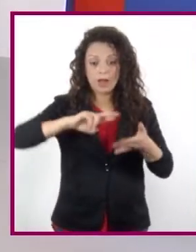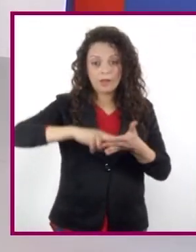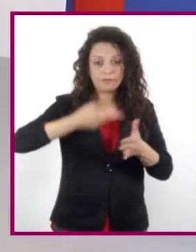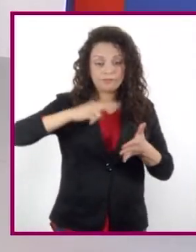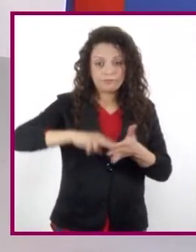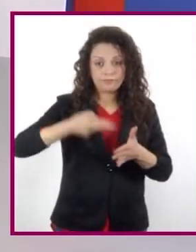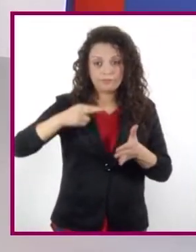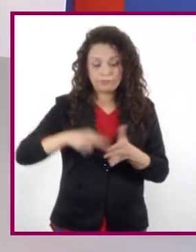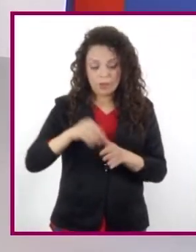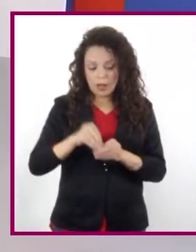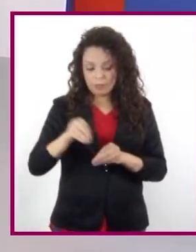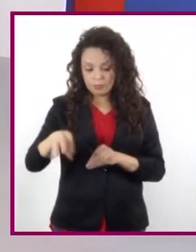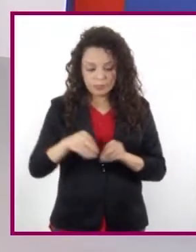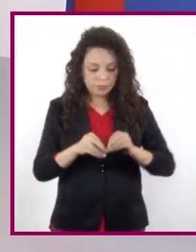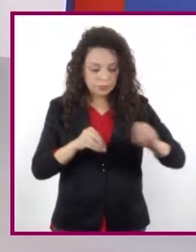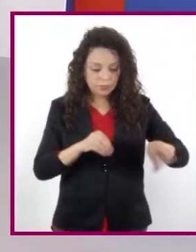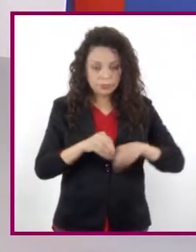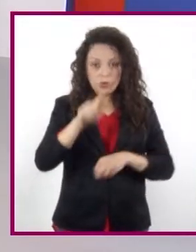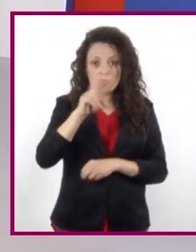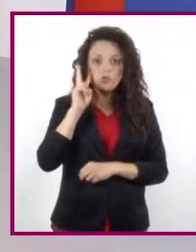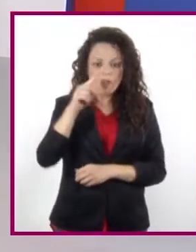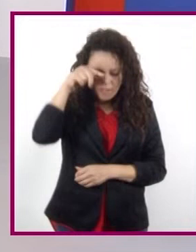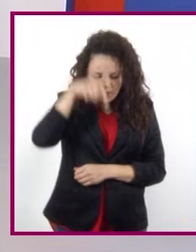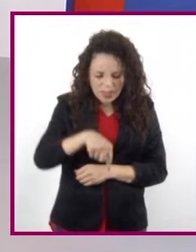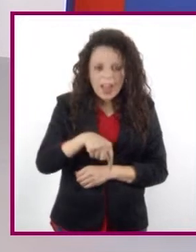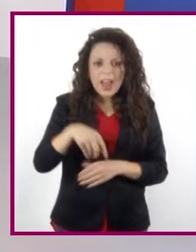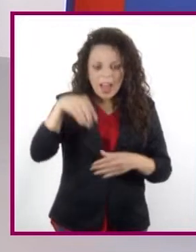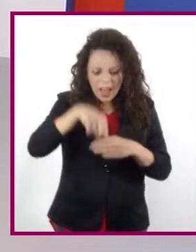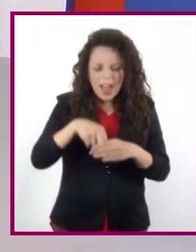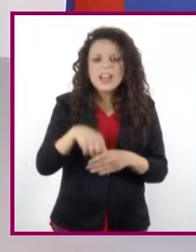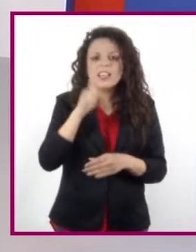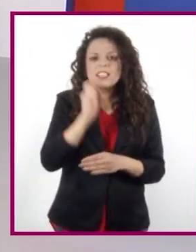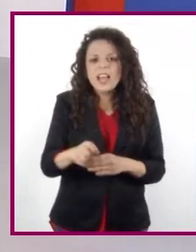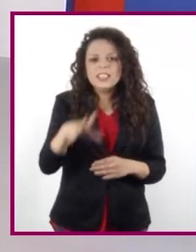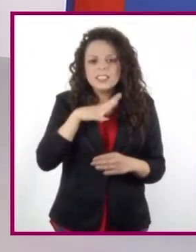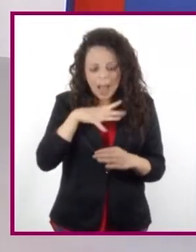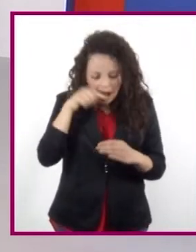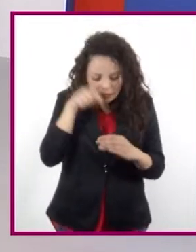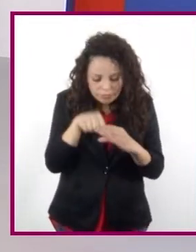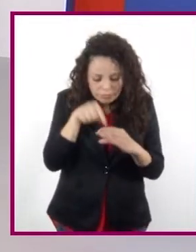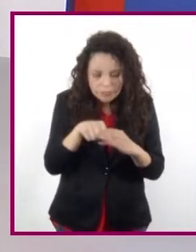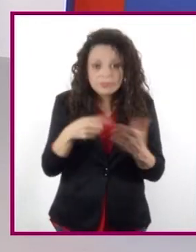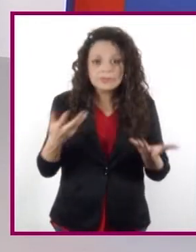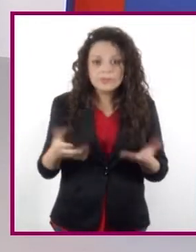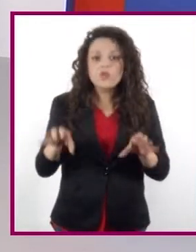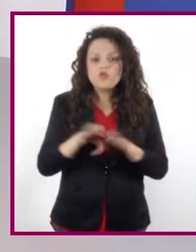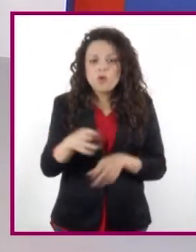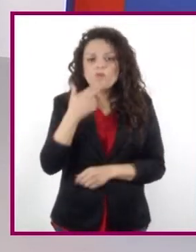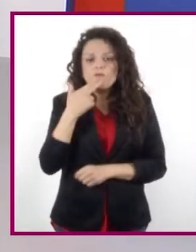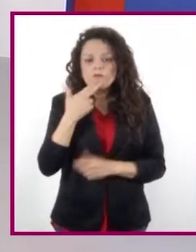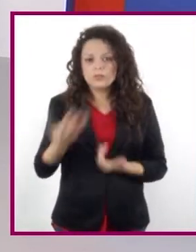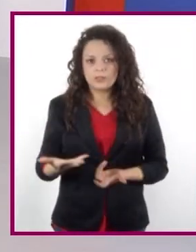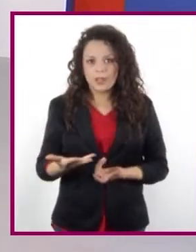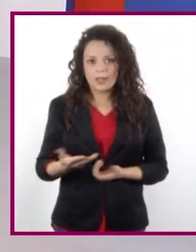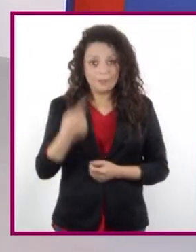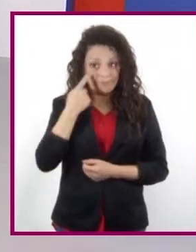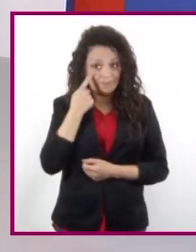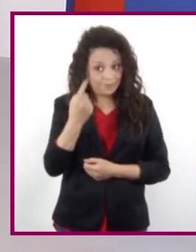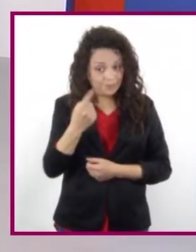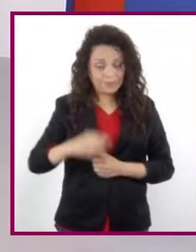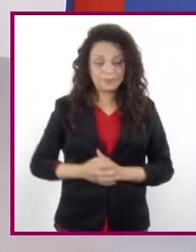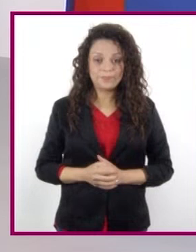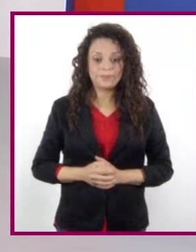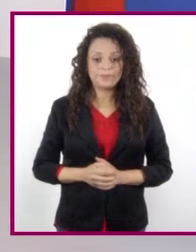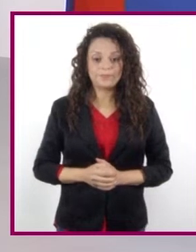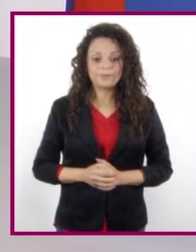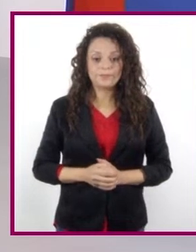de cómo está constituido por dentro, cómo están unidas sus partes y qué función tienen en el todo. No se lo pueden perder.